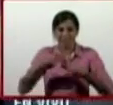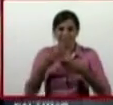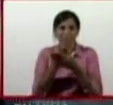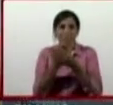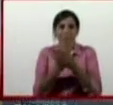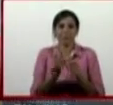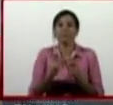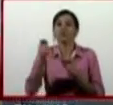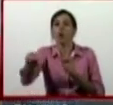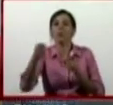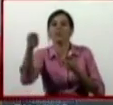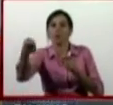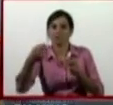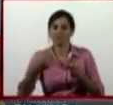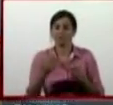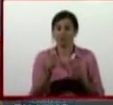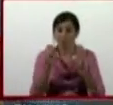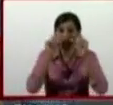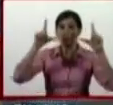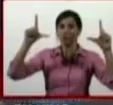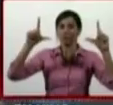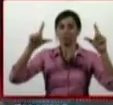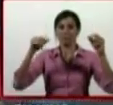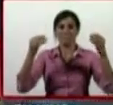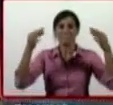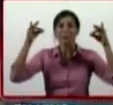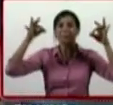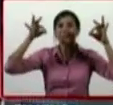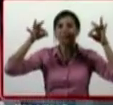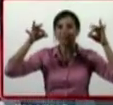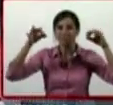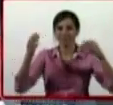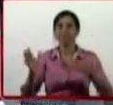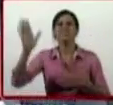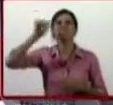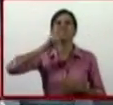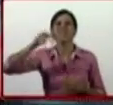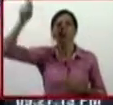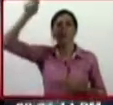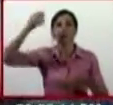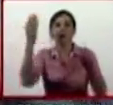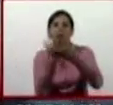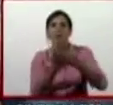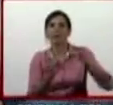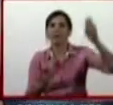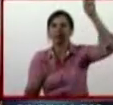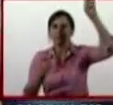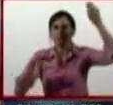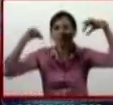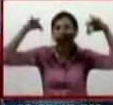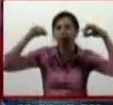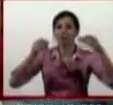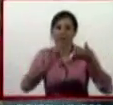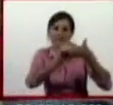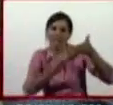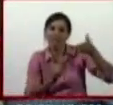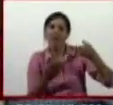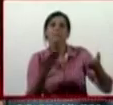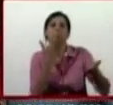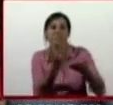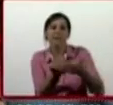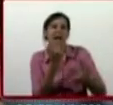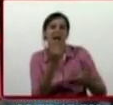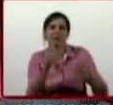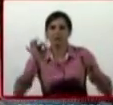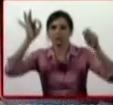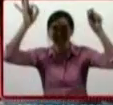abro y aparecen más papeles. Mira, vamos, levanten los papeles y la carpeta que trajeron. Muestra el cámara, muéstralo.